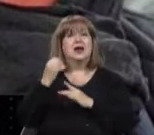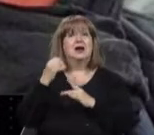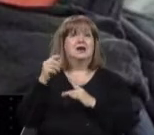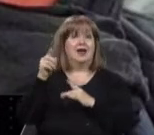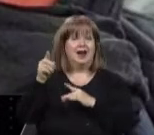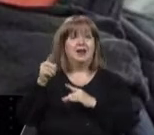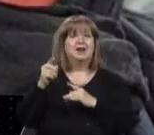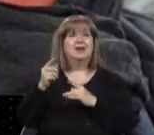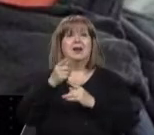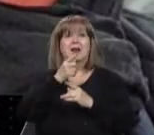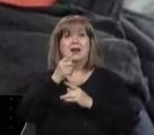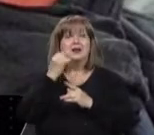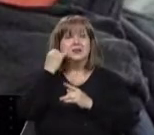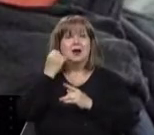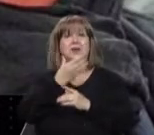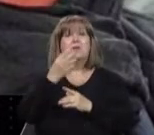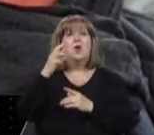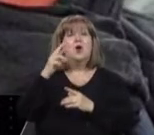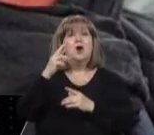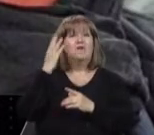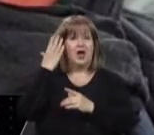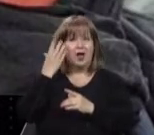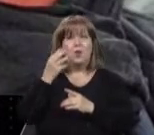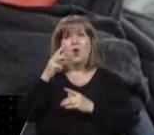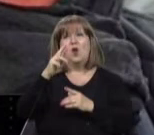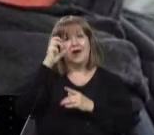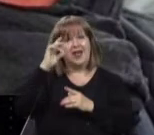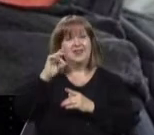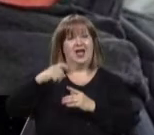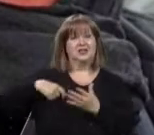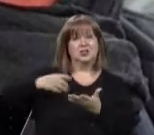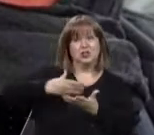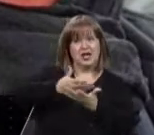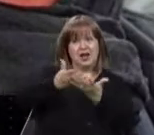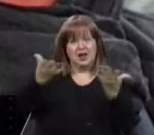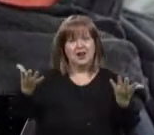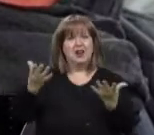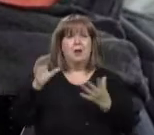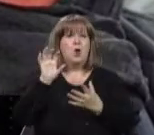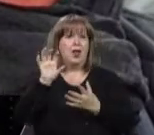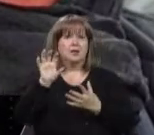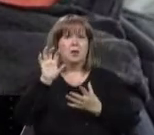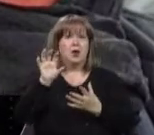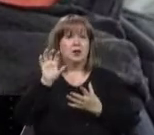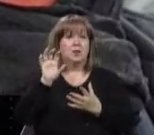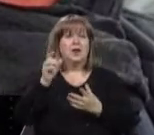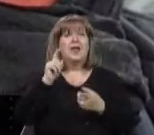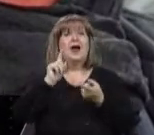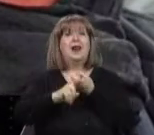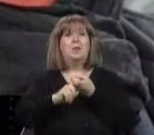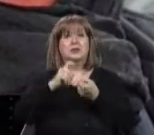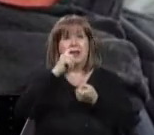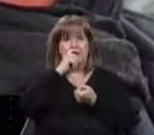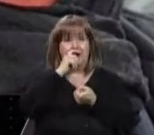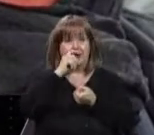sociales. Es por eso que lo que dicen los investigadores es que Brenda, al menos en sus mensajes, en su